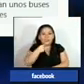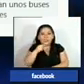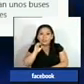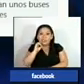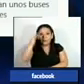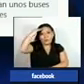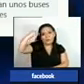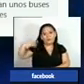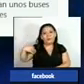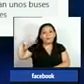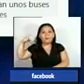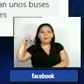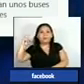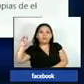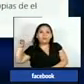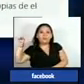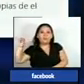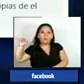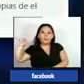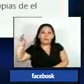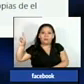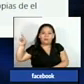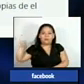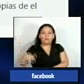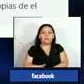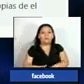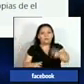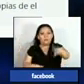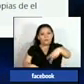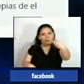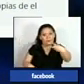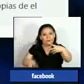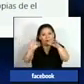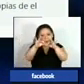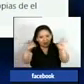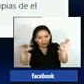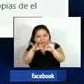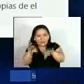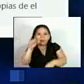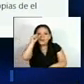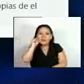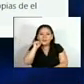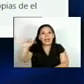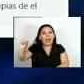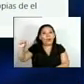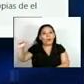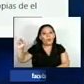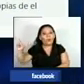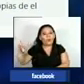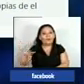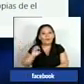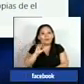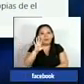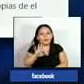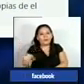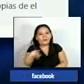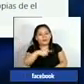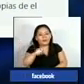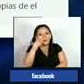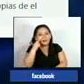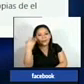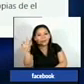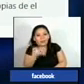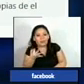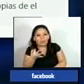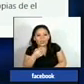Xiomara Andrade. Saúl Martínez, a mi manera, dice, Deber, el Estado debería de tomar las riendas del